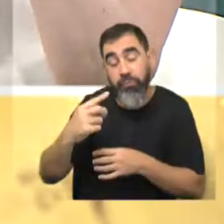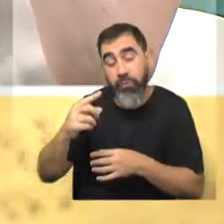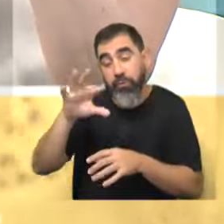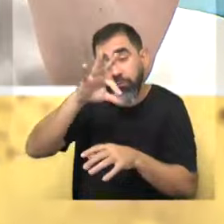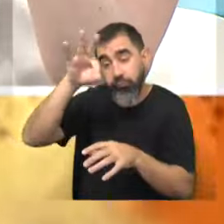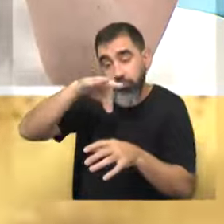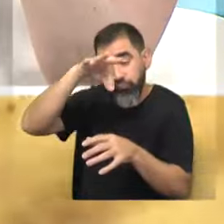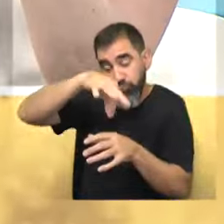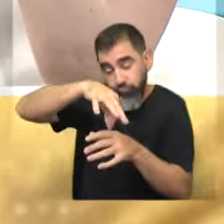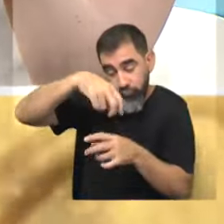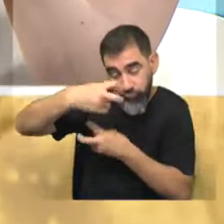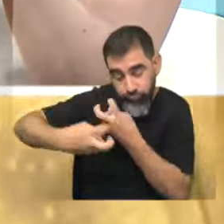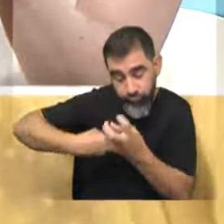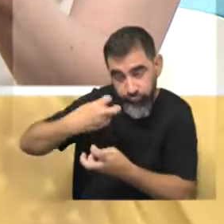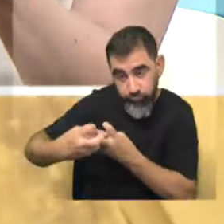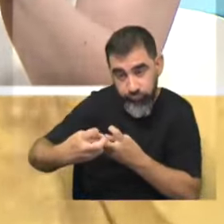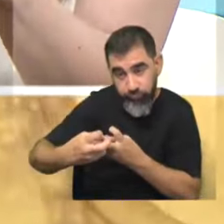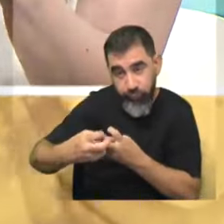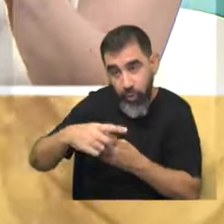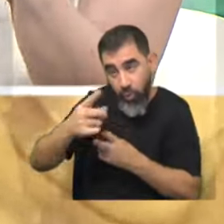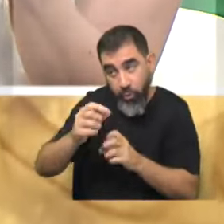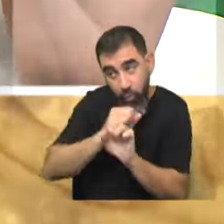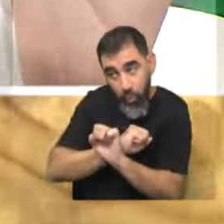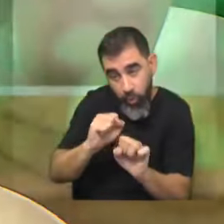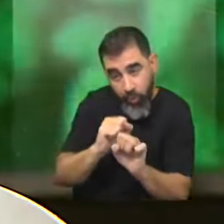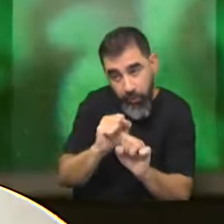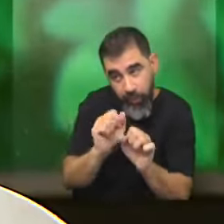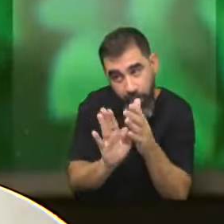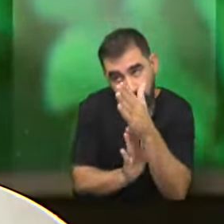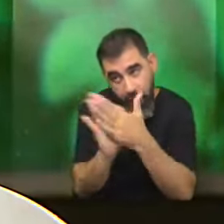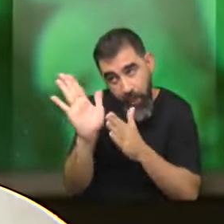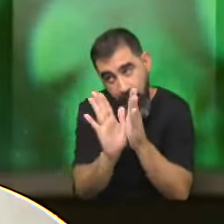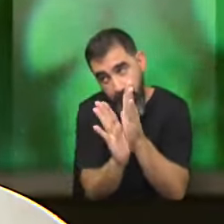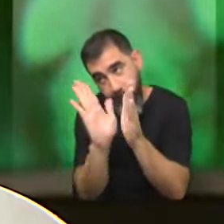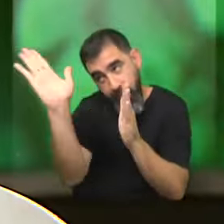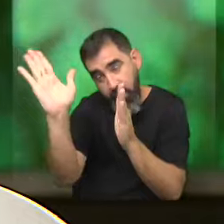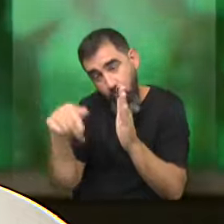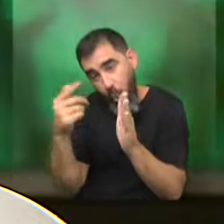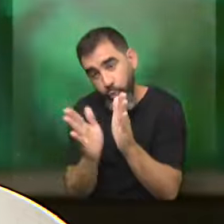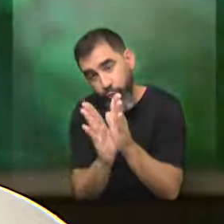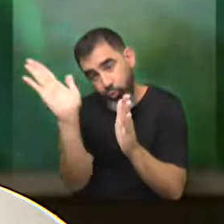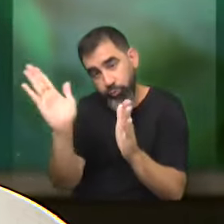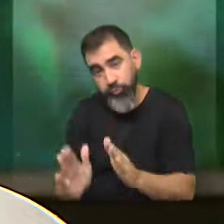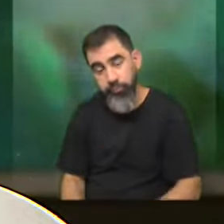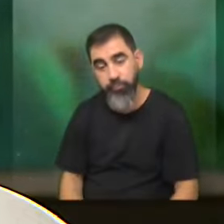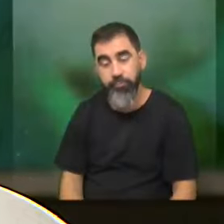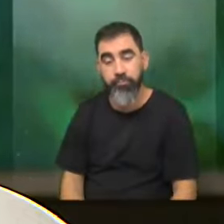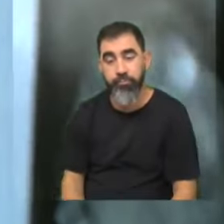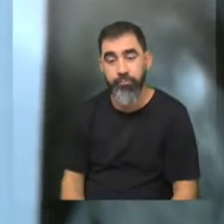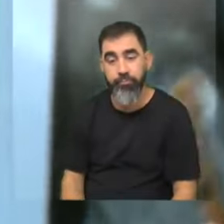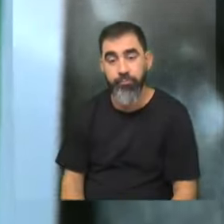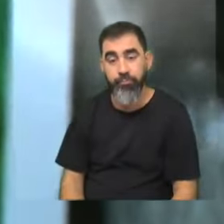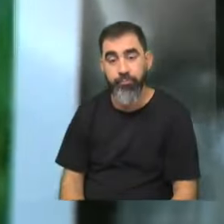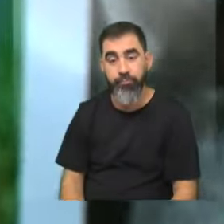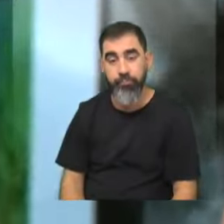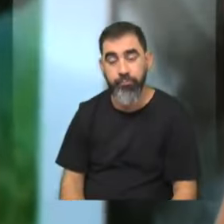entre siguiendo, buscando al grillo, y el grillo tenga la posibilidad de salir por la segunda abertura. Bien. ¿Sí? Andrea,